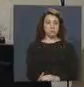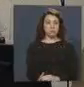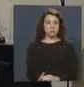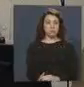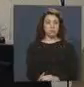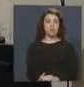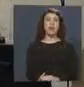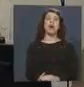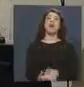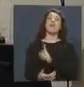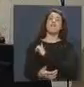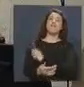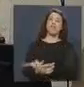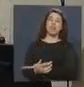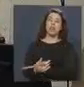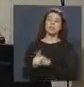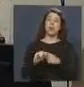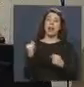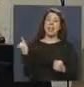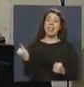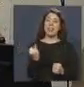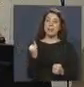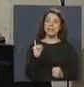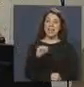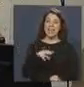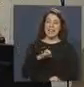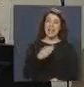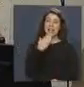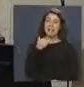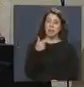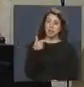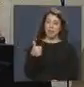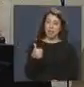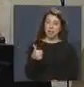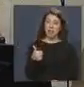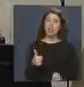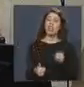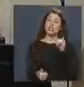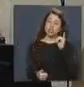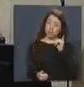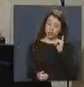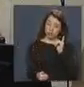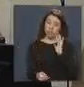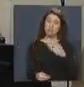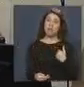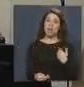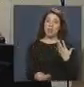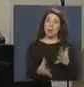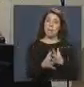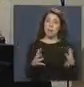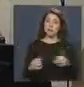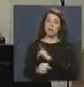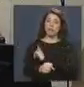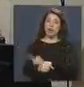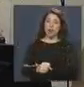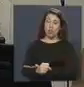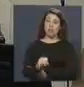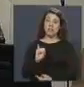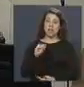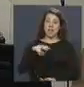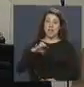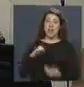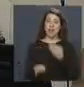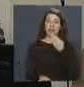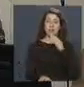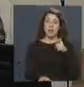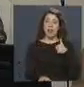la independencia del INE y su director? Efectivamente, se fortalece la independencia del INE y